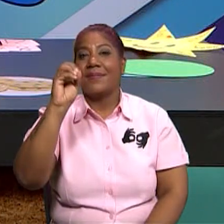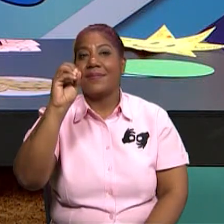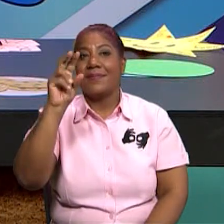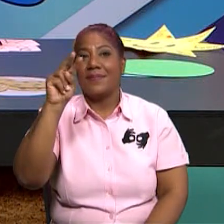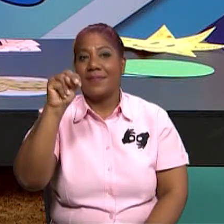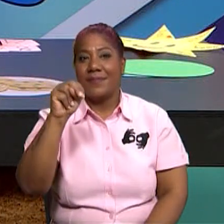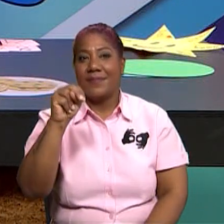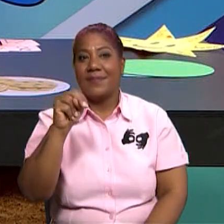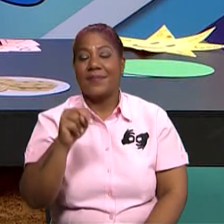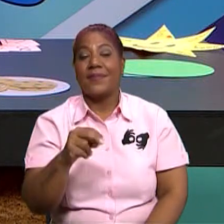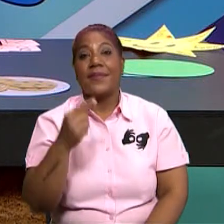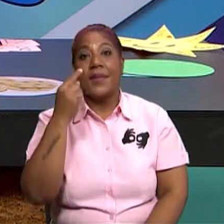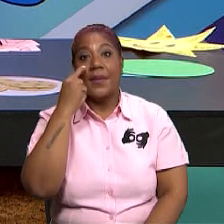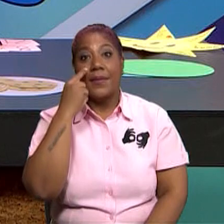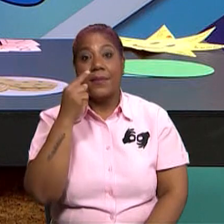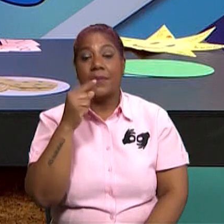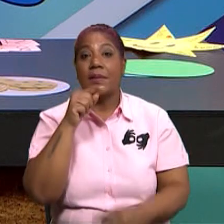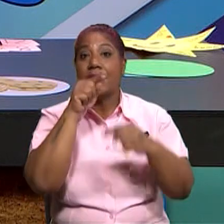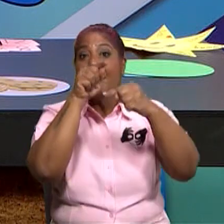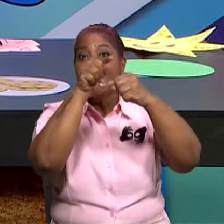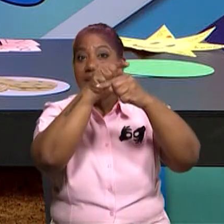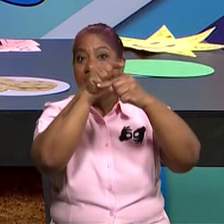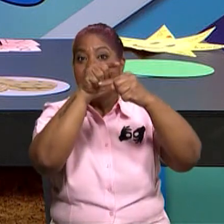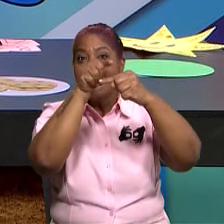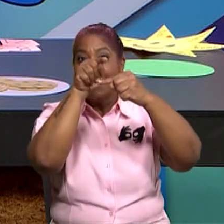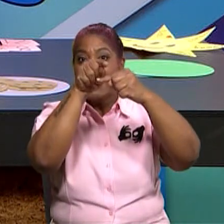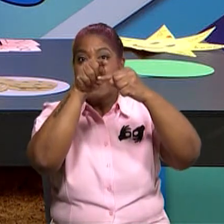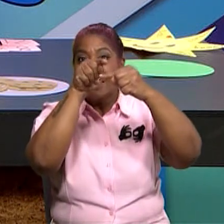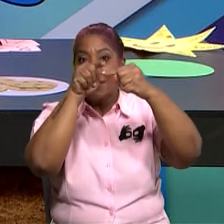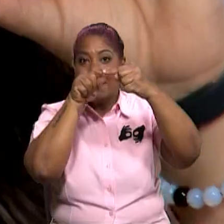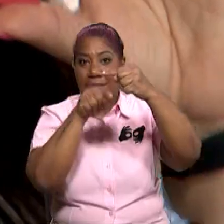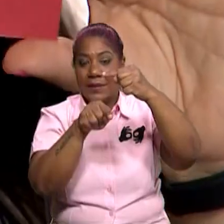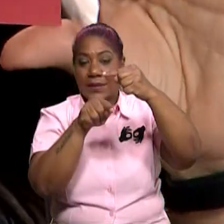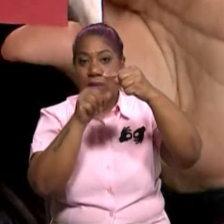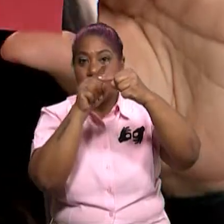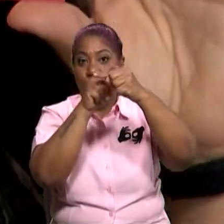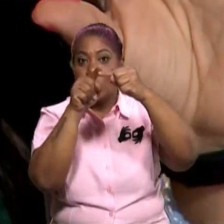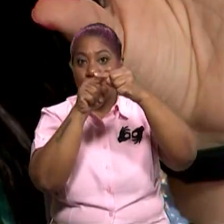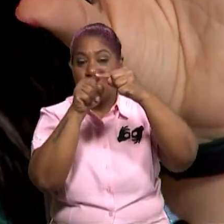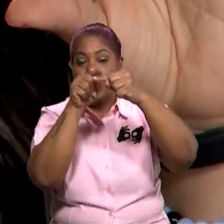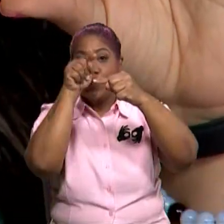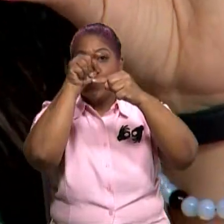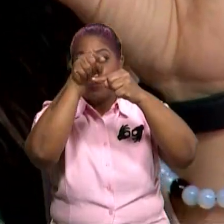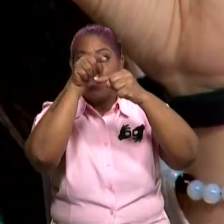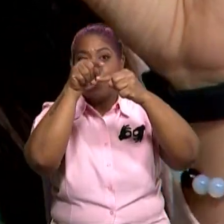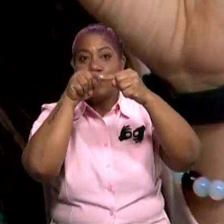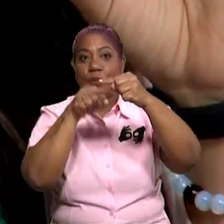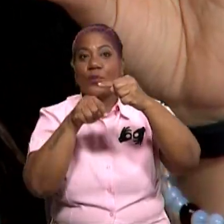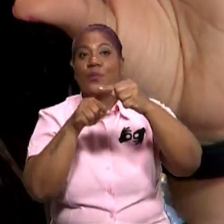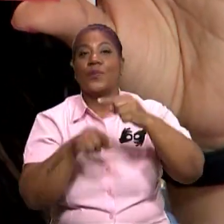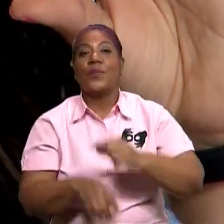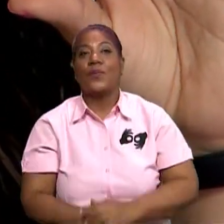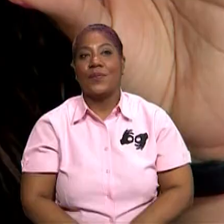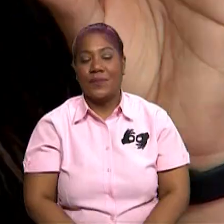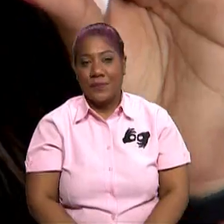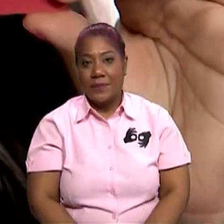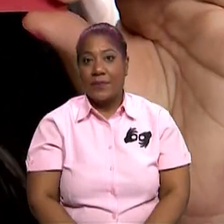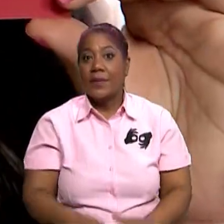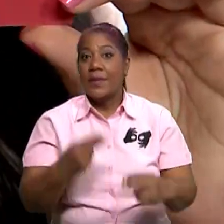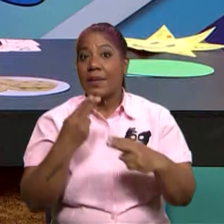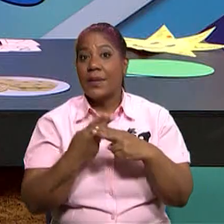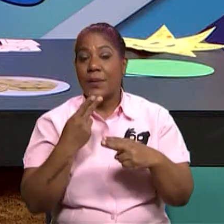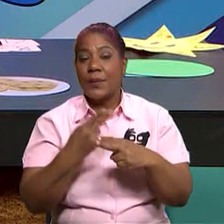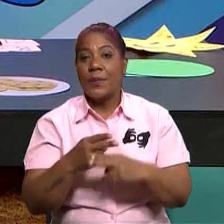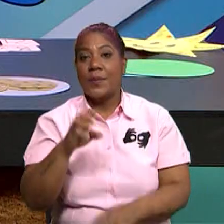Consiste en una línea horizontal y un puntito arriba y un puntito abajo. Este signo se llama entre y me